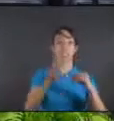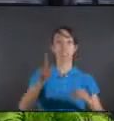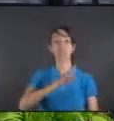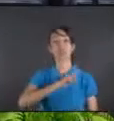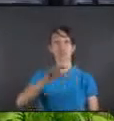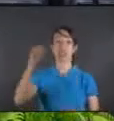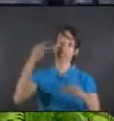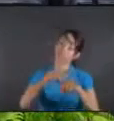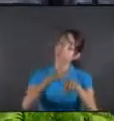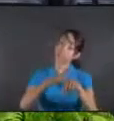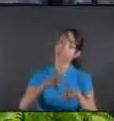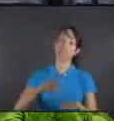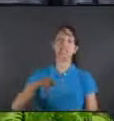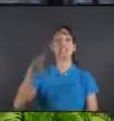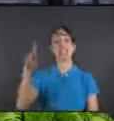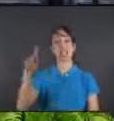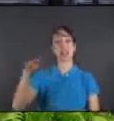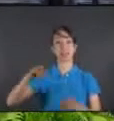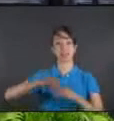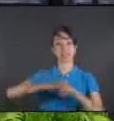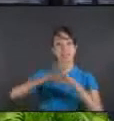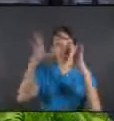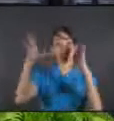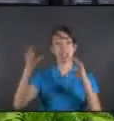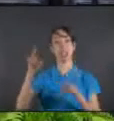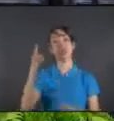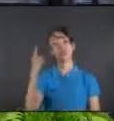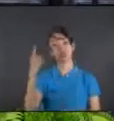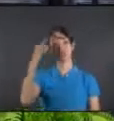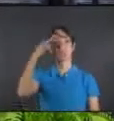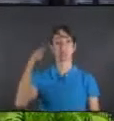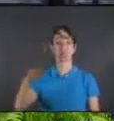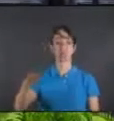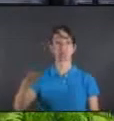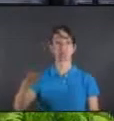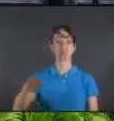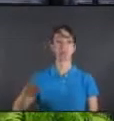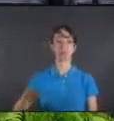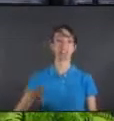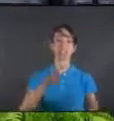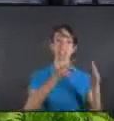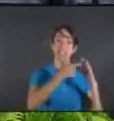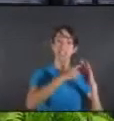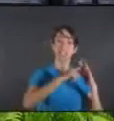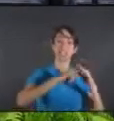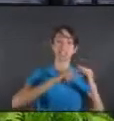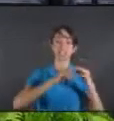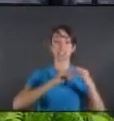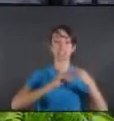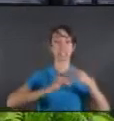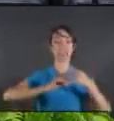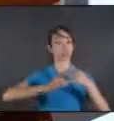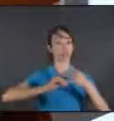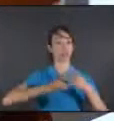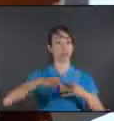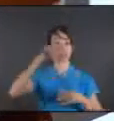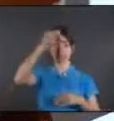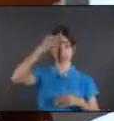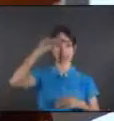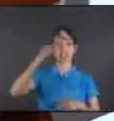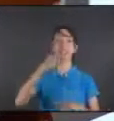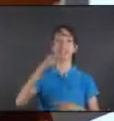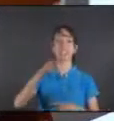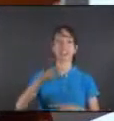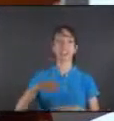amanecer, el alba, se miraba hermoso, un amanecer, el agua reflejada, el